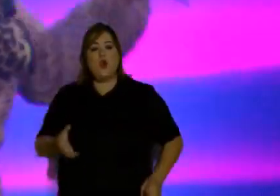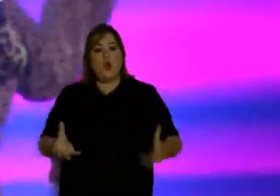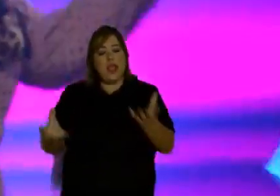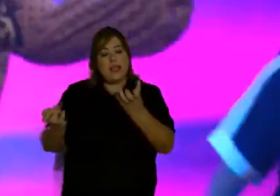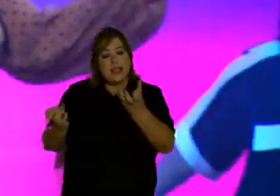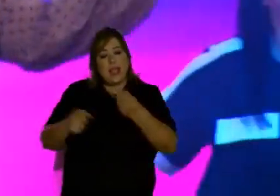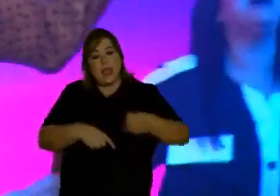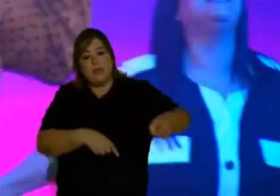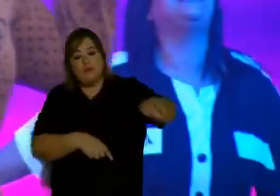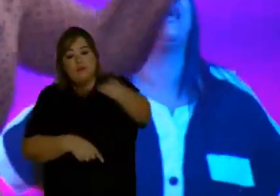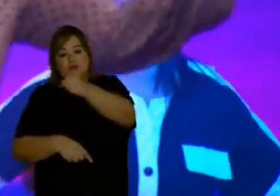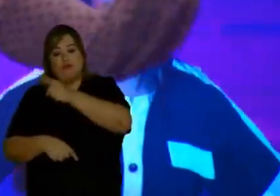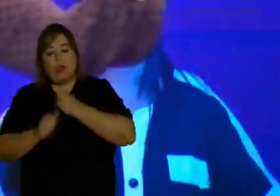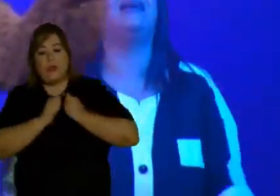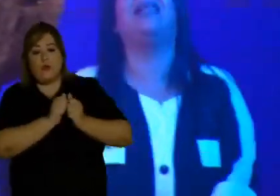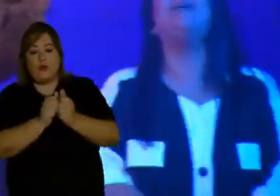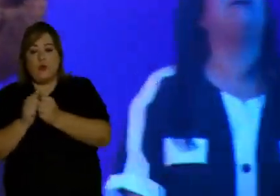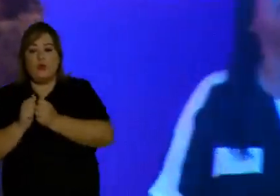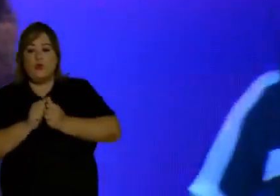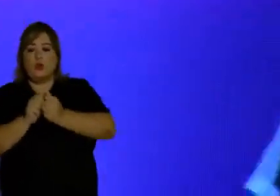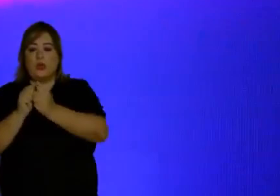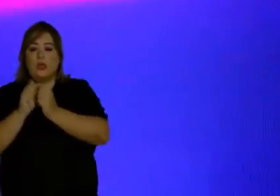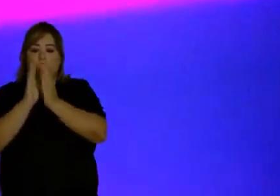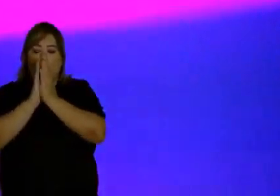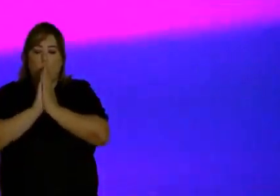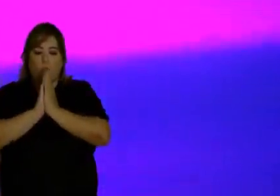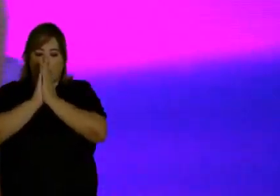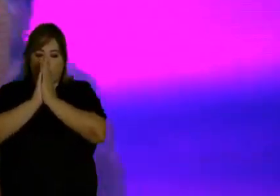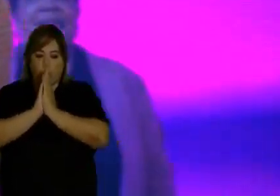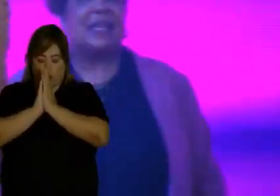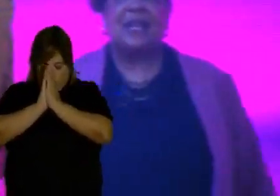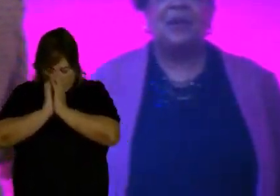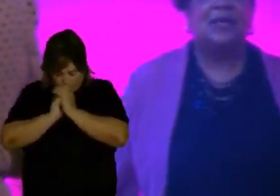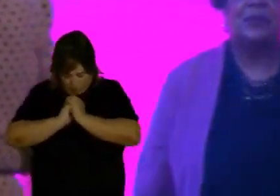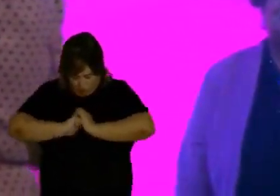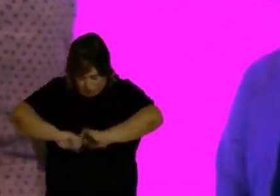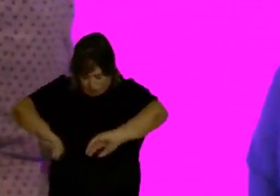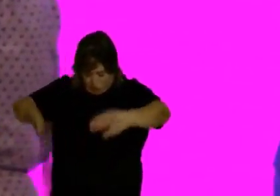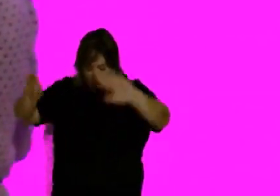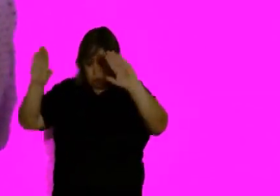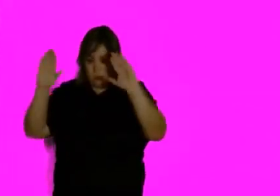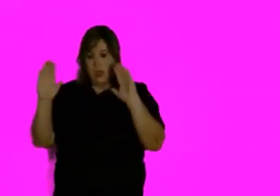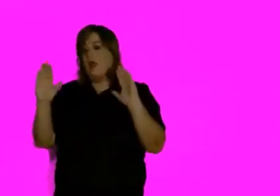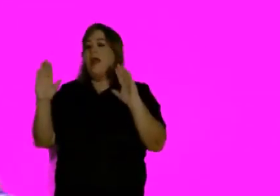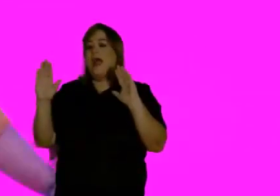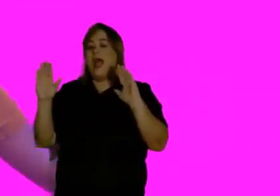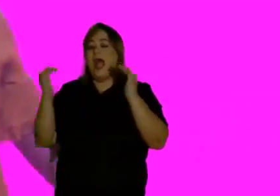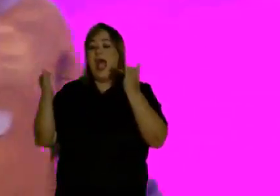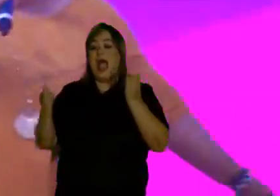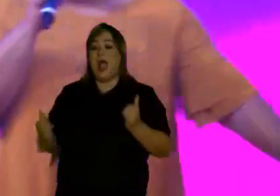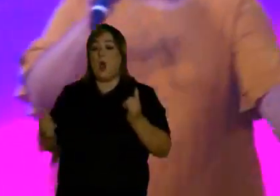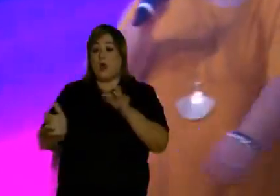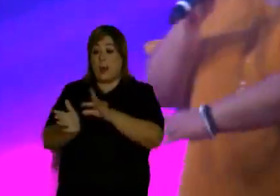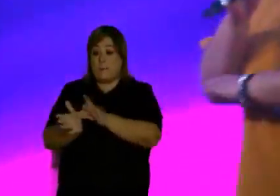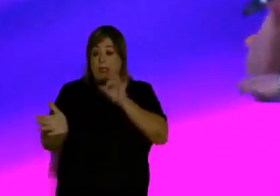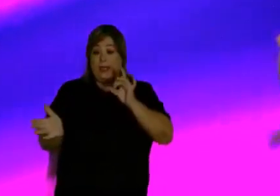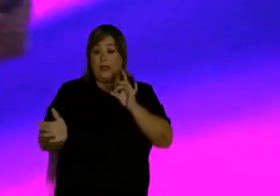hermano. Todo tiene su tiempo. Este es tiempo. Este es tiempo de adorarle. Vamos a aprovecharlo. Vamos a aprovecharle.